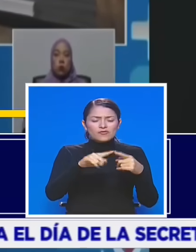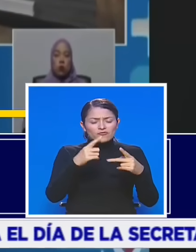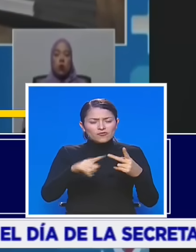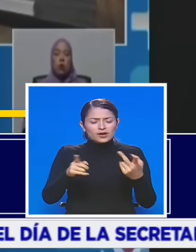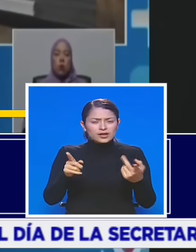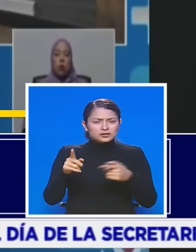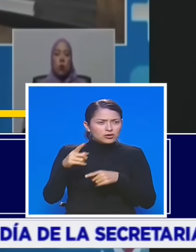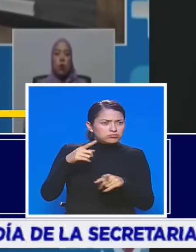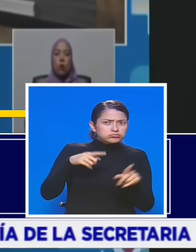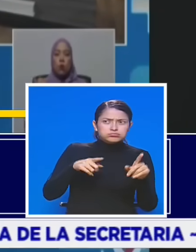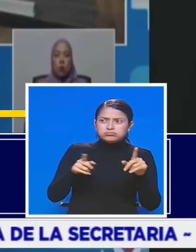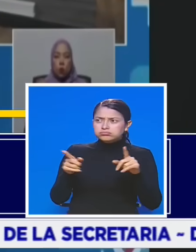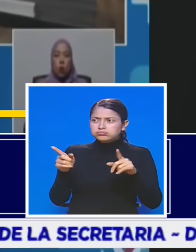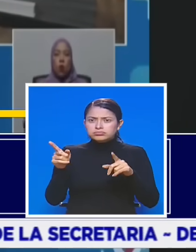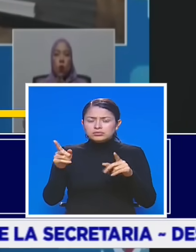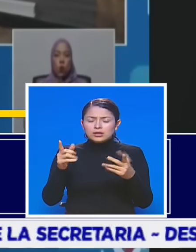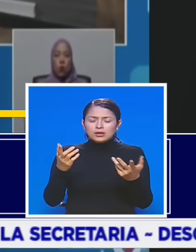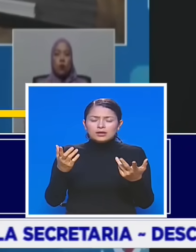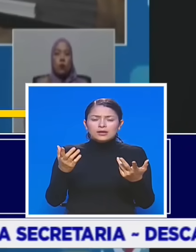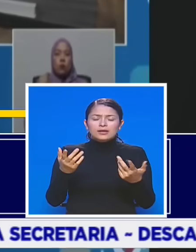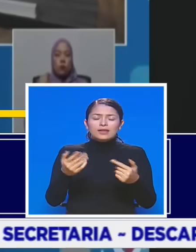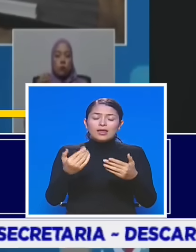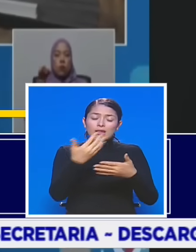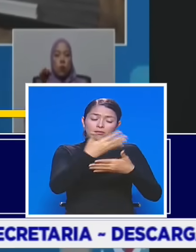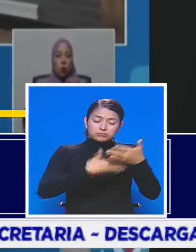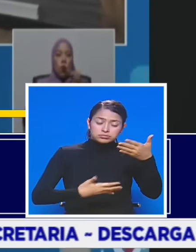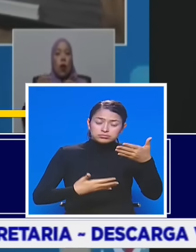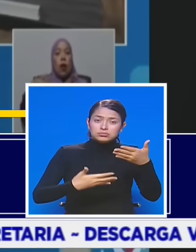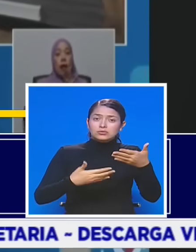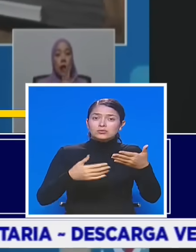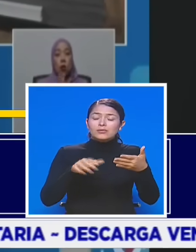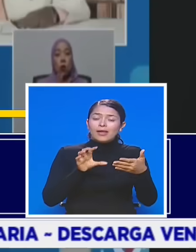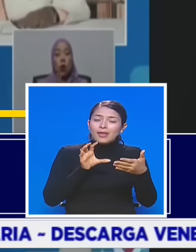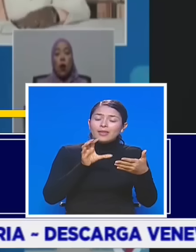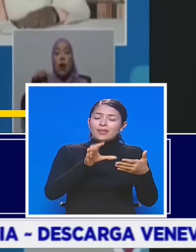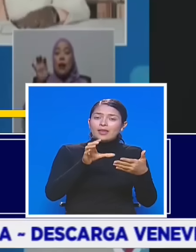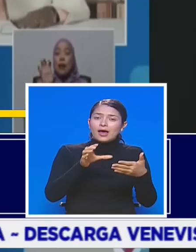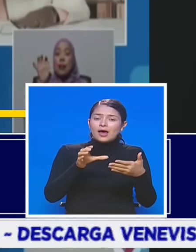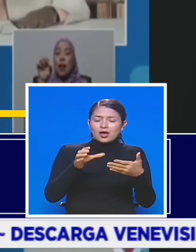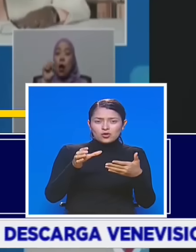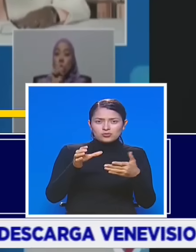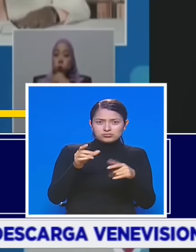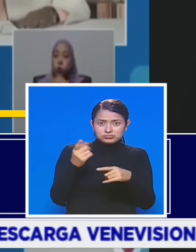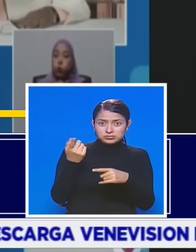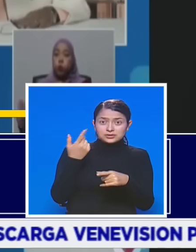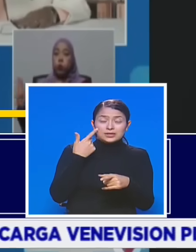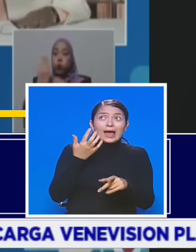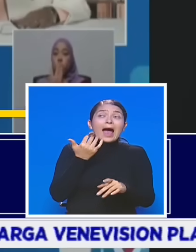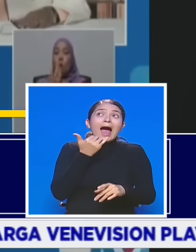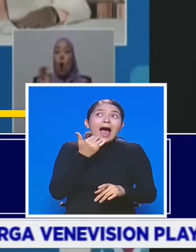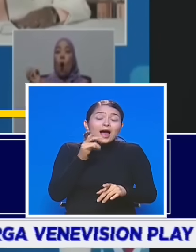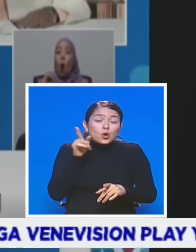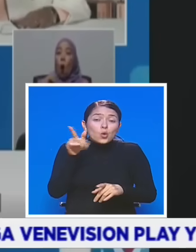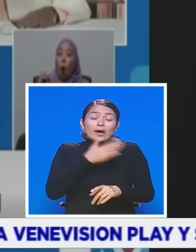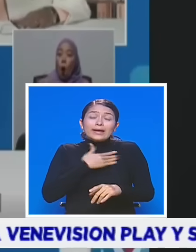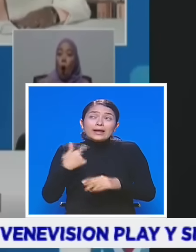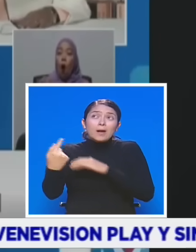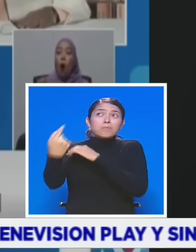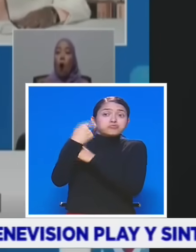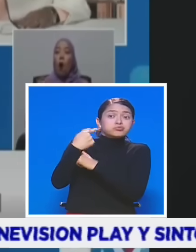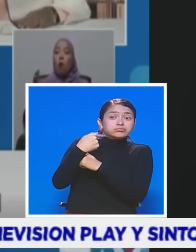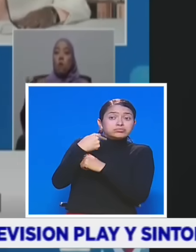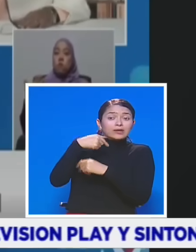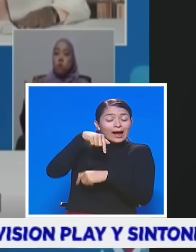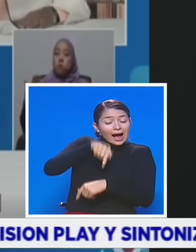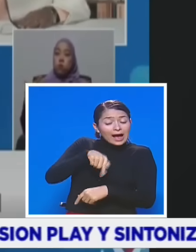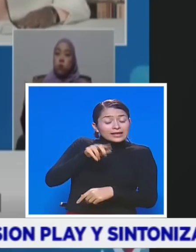direcciones del decreto de estado de conmoción exterior si Venezuela fuera agredida por el imperio